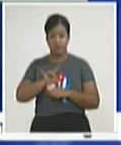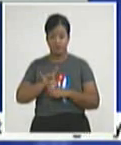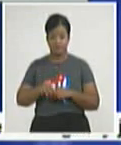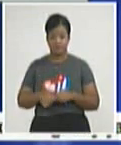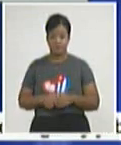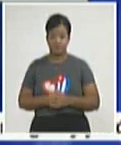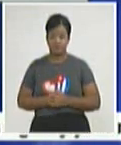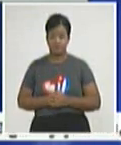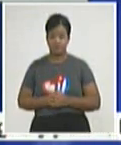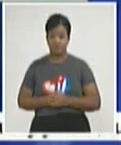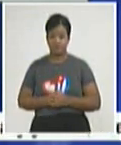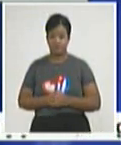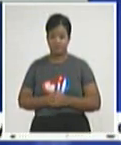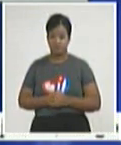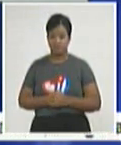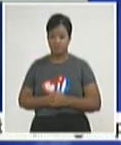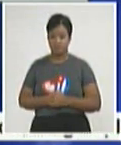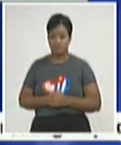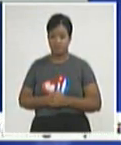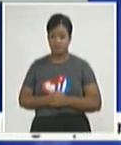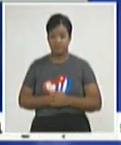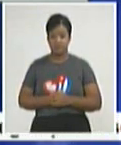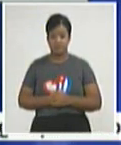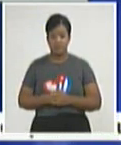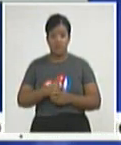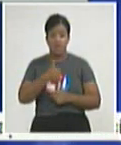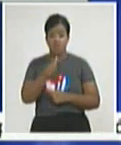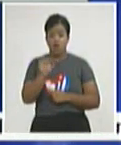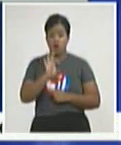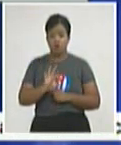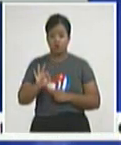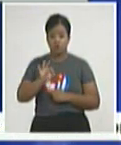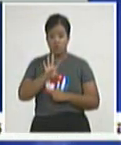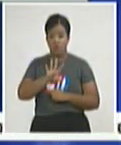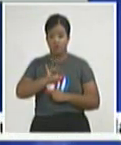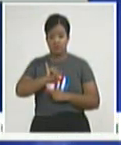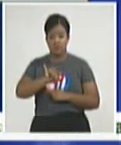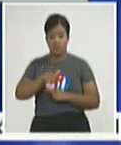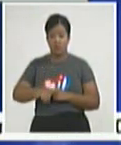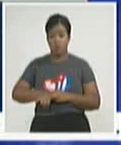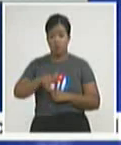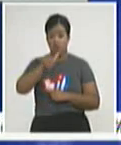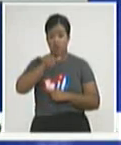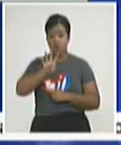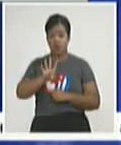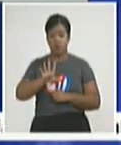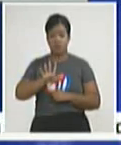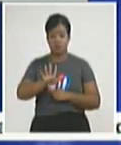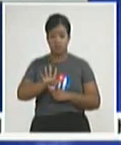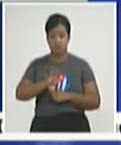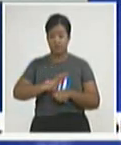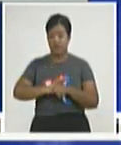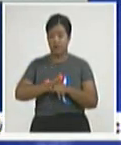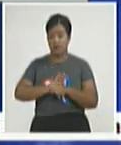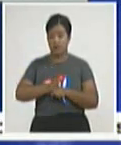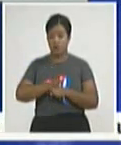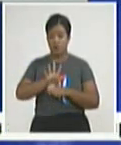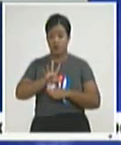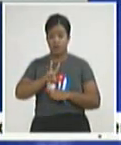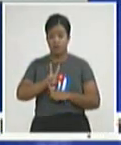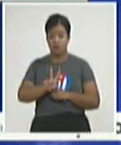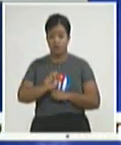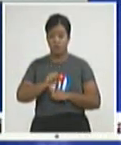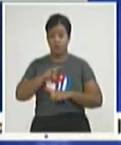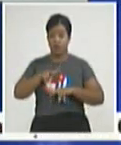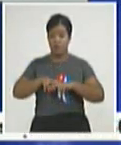municipios. 10 de octubre, 46 enfermos de COVID-19, Boyeros 45, Arroyo Naranjo 42,